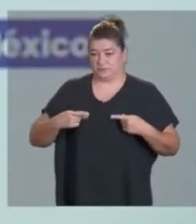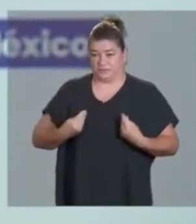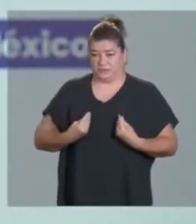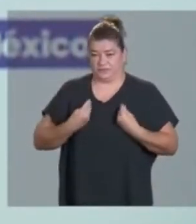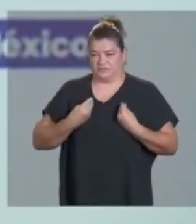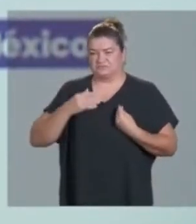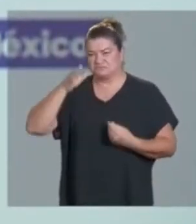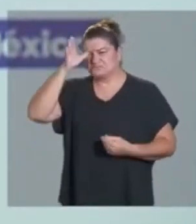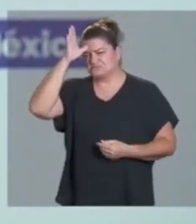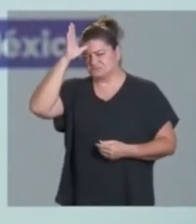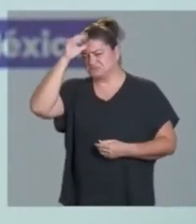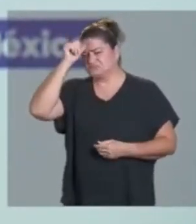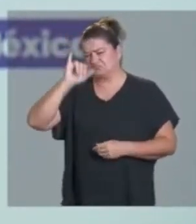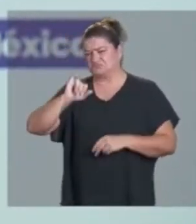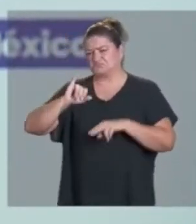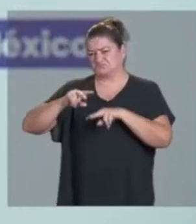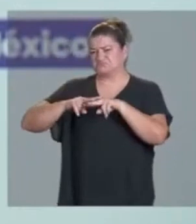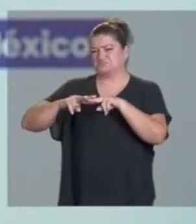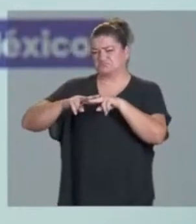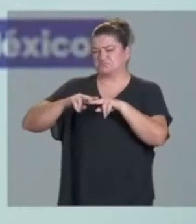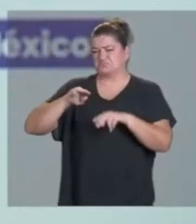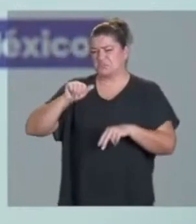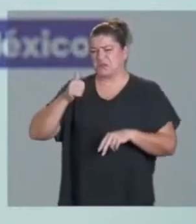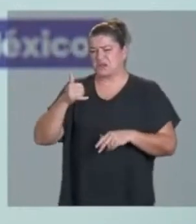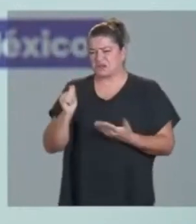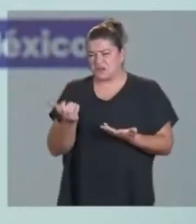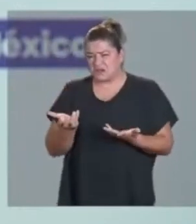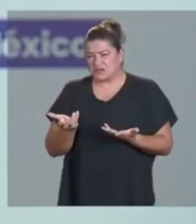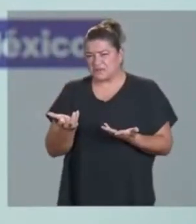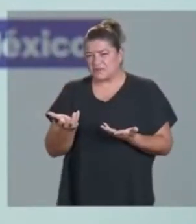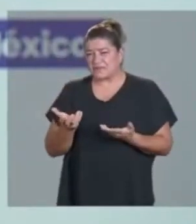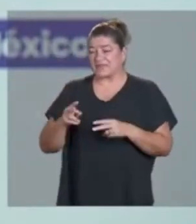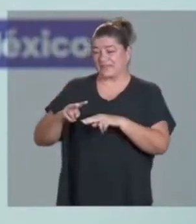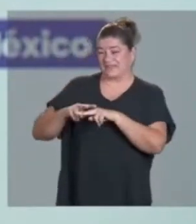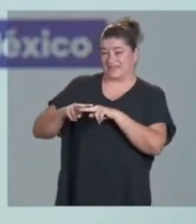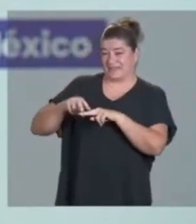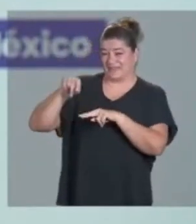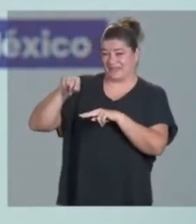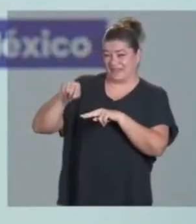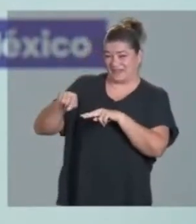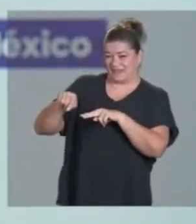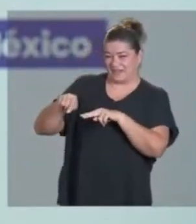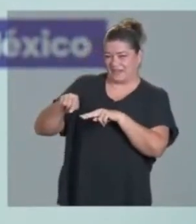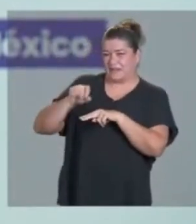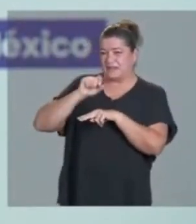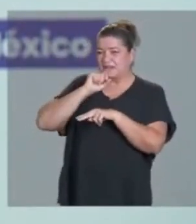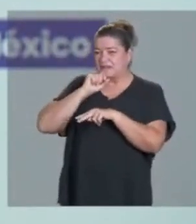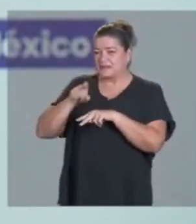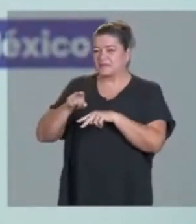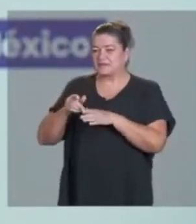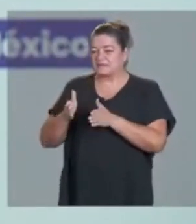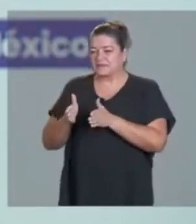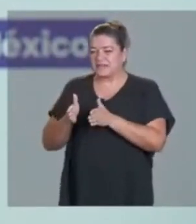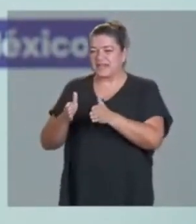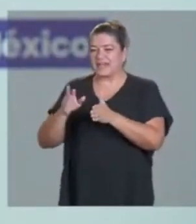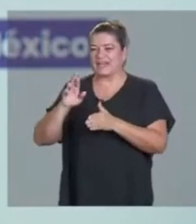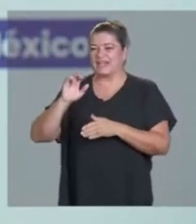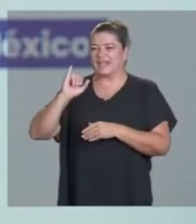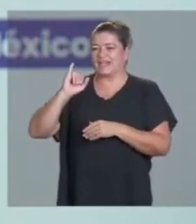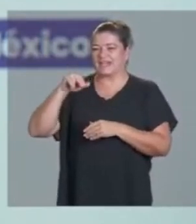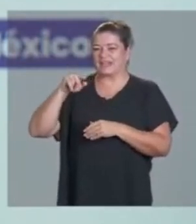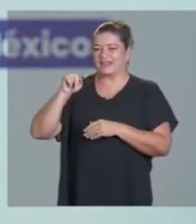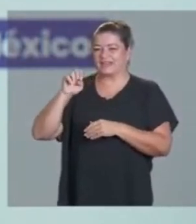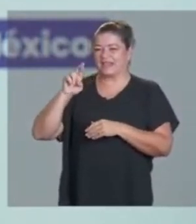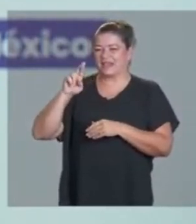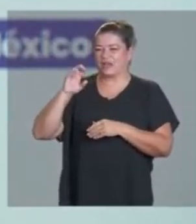hicieron el Tren Maya en este gobierno, el Interoceánico, uno de los proyectos más importantes y de más largo alcance, que por cierto han